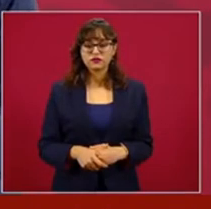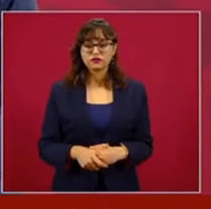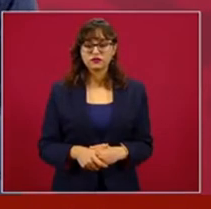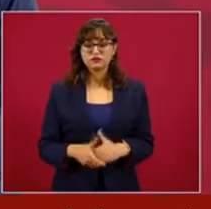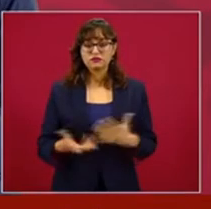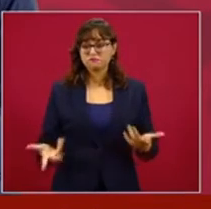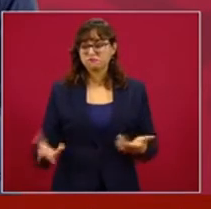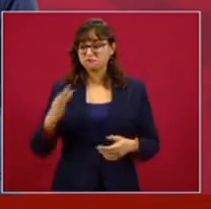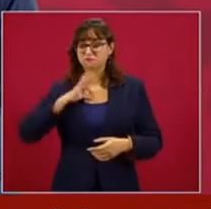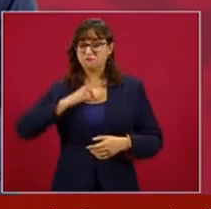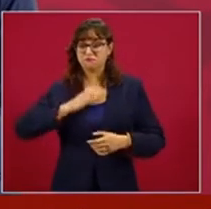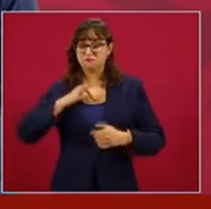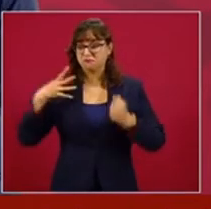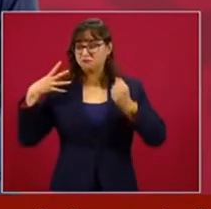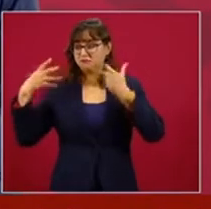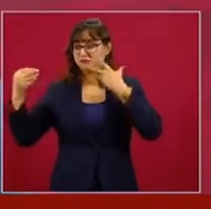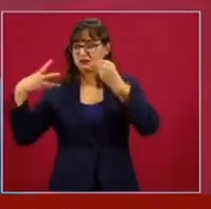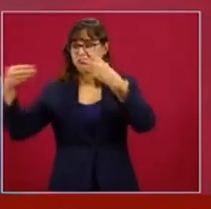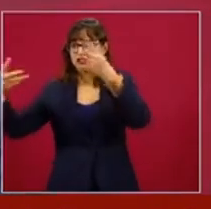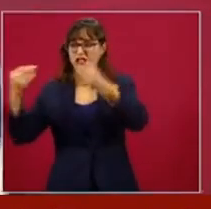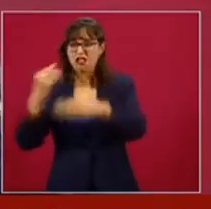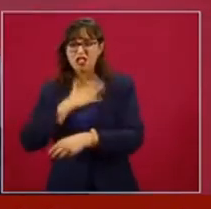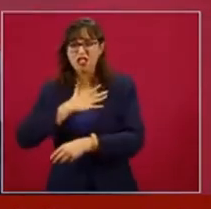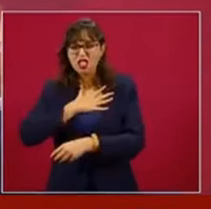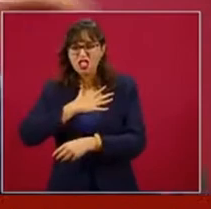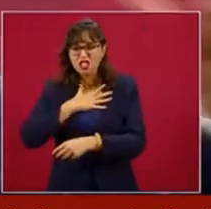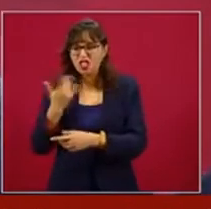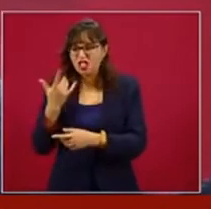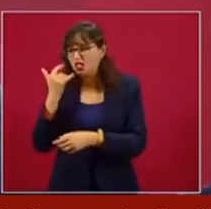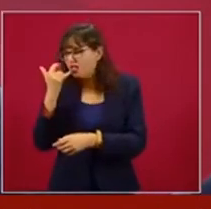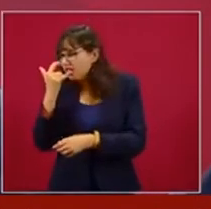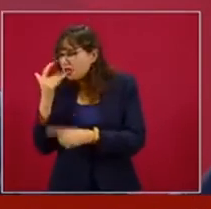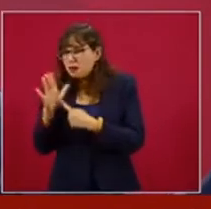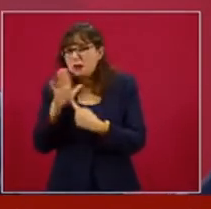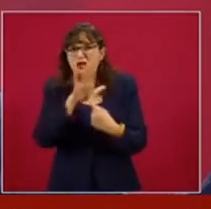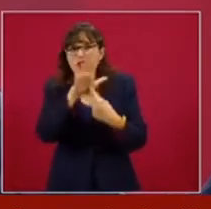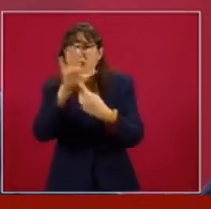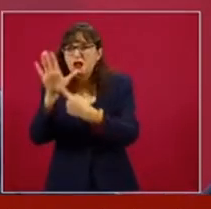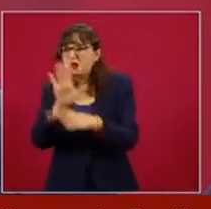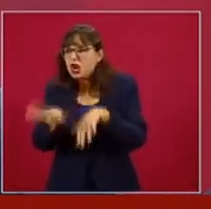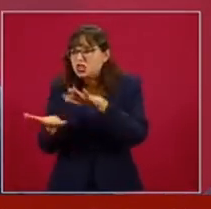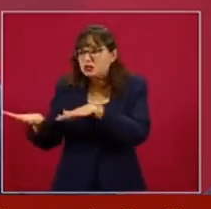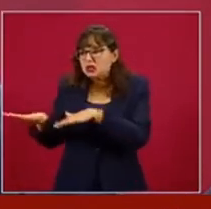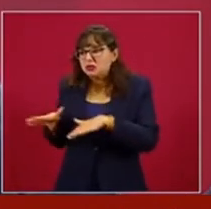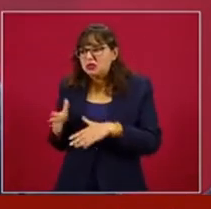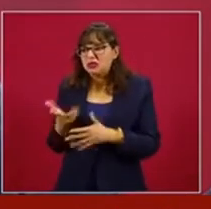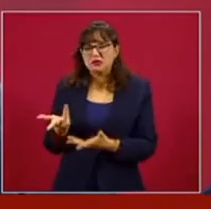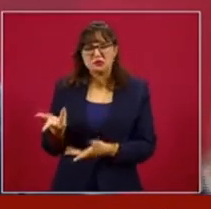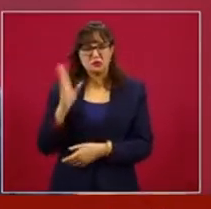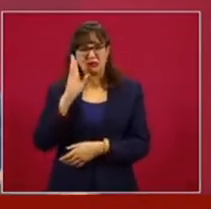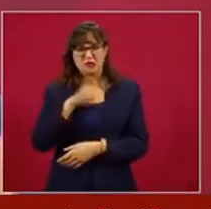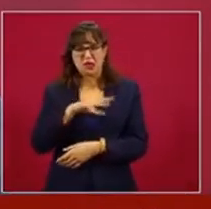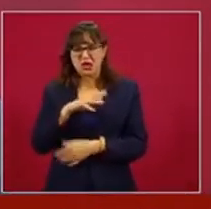la pandemia, pero muchísima información.